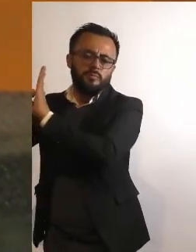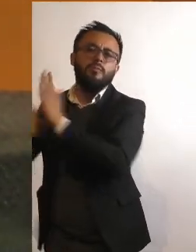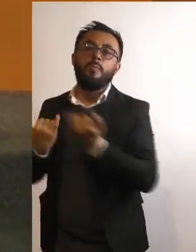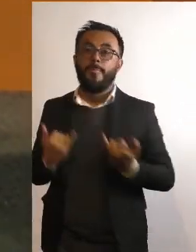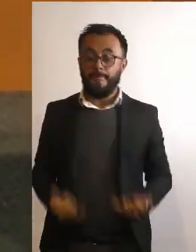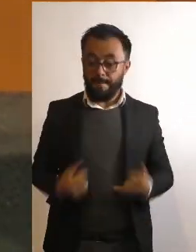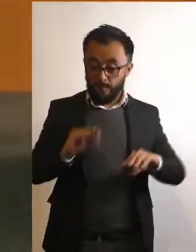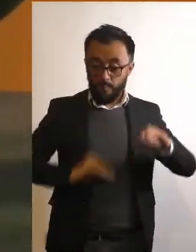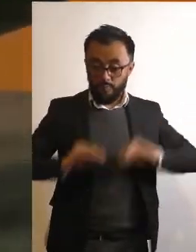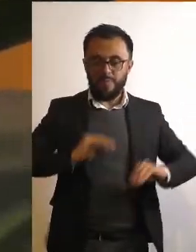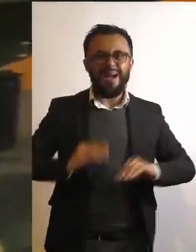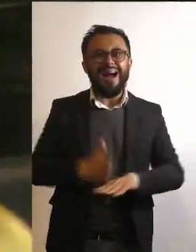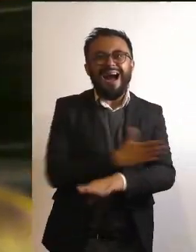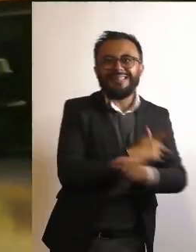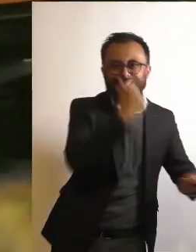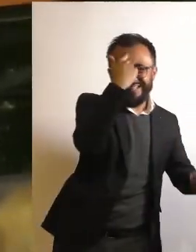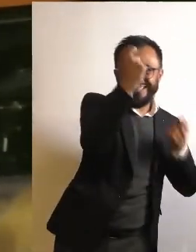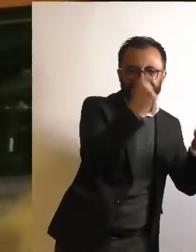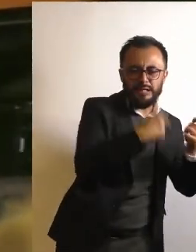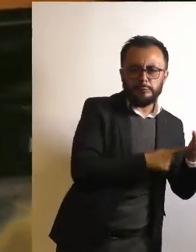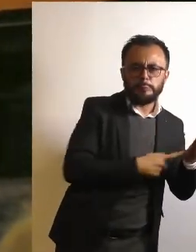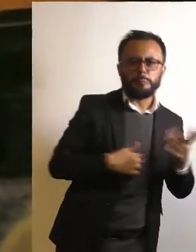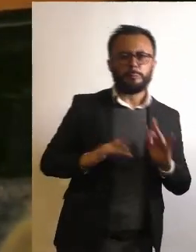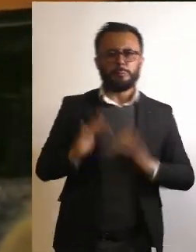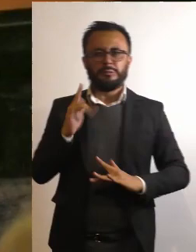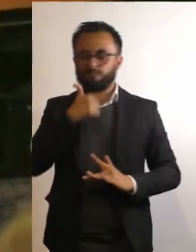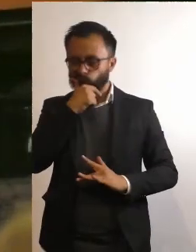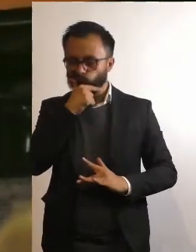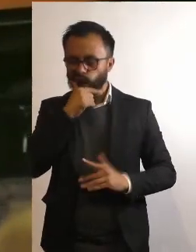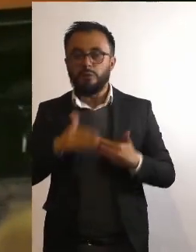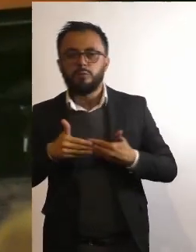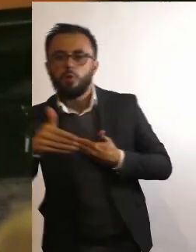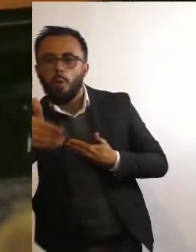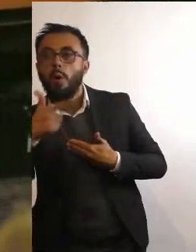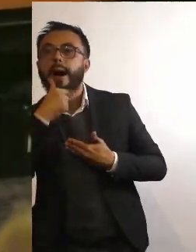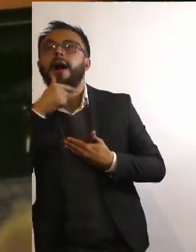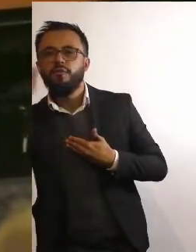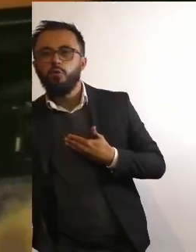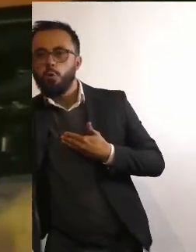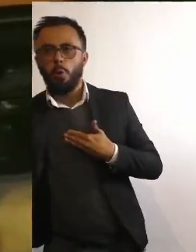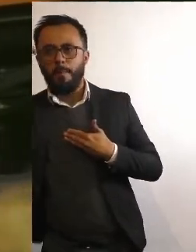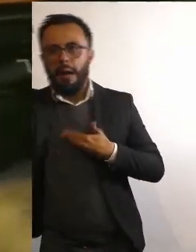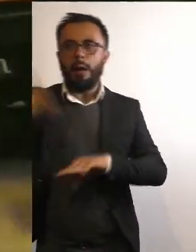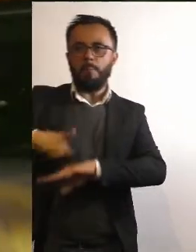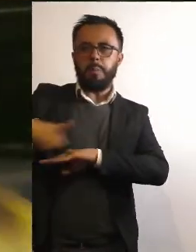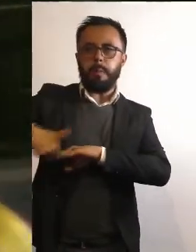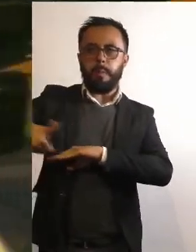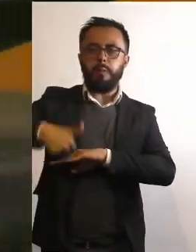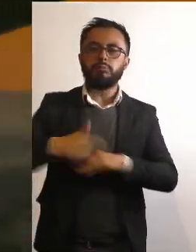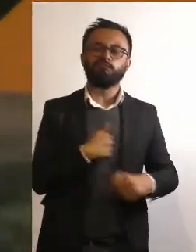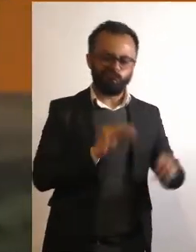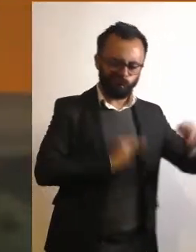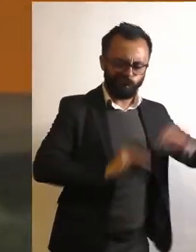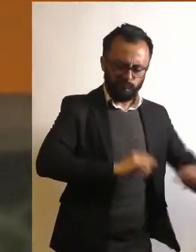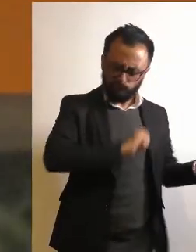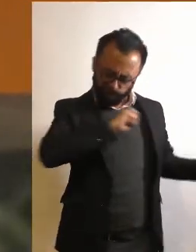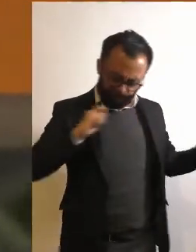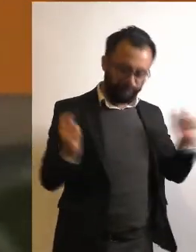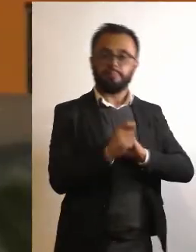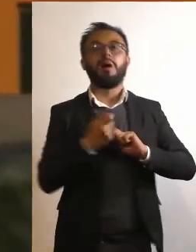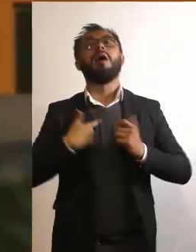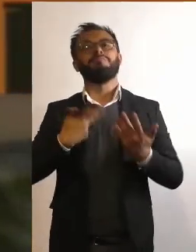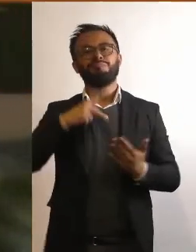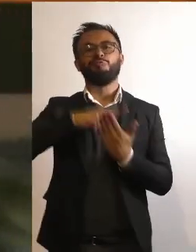mencionaba anteriormente, y sobre eso se va a enfocar la universidad en el futuro, en este gran proyecto de transformación educativa, que